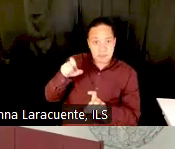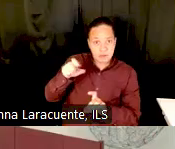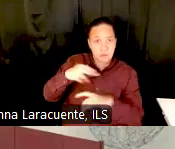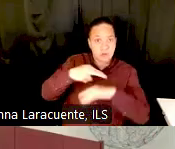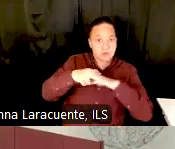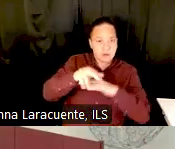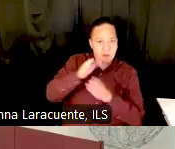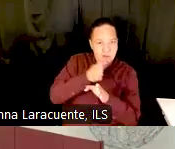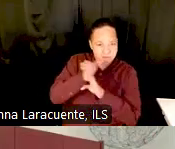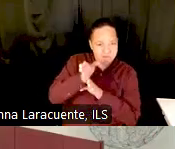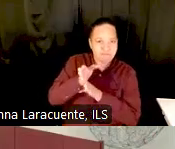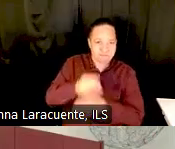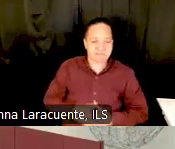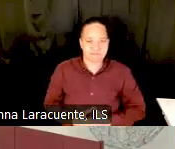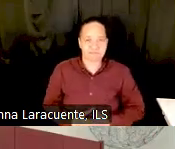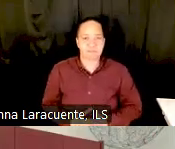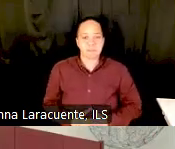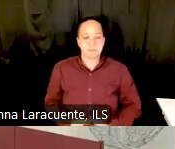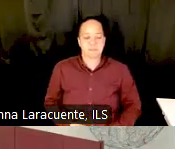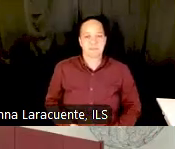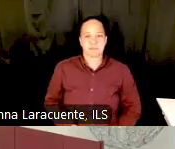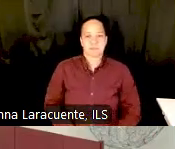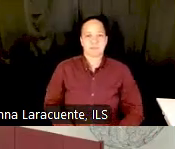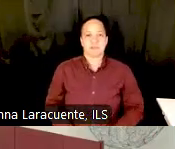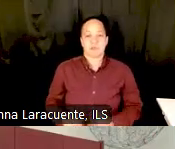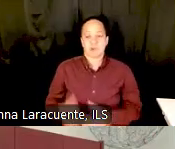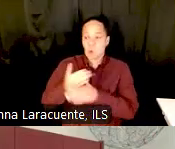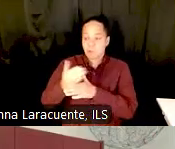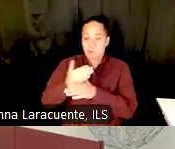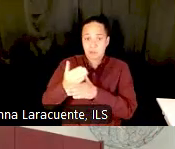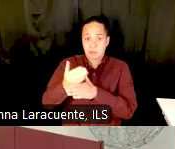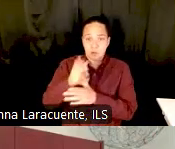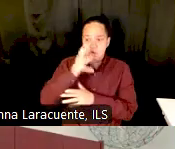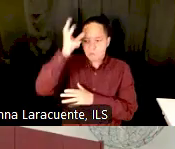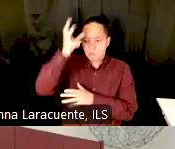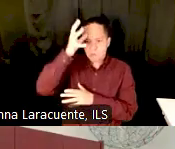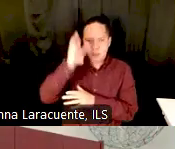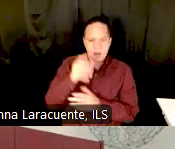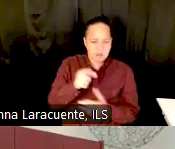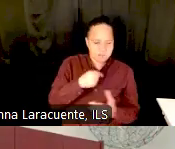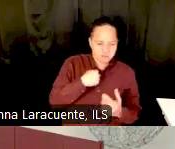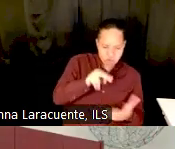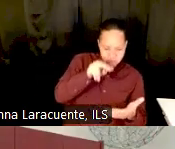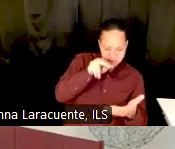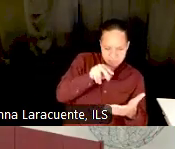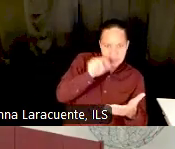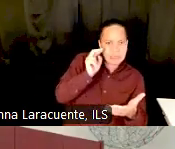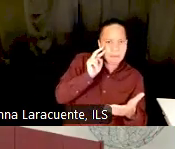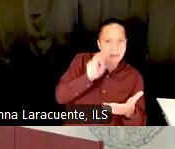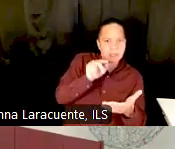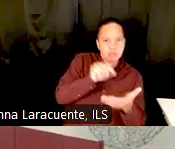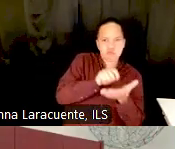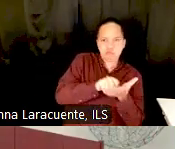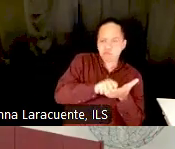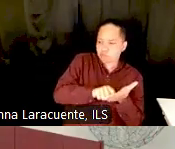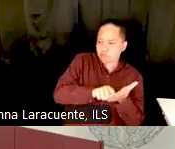más especializado. Compartir con los padres la observación de la conducta. El niño